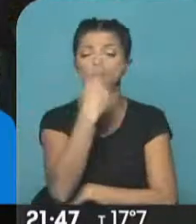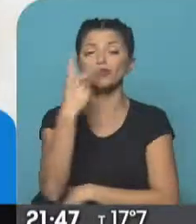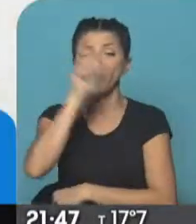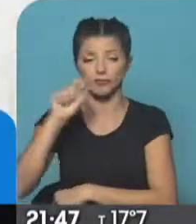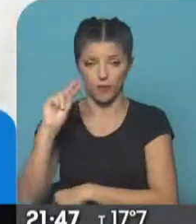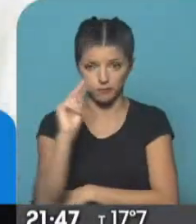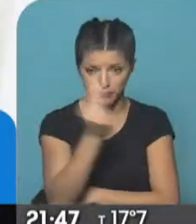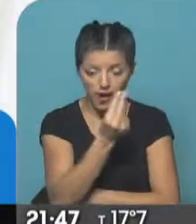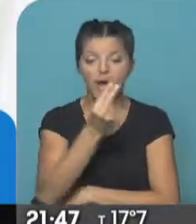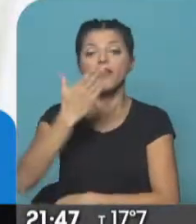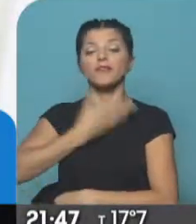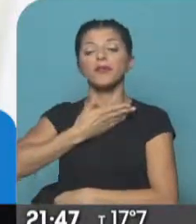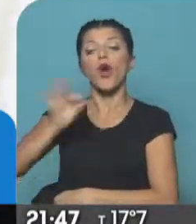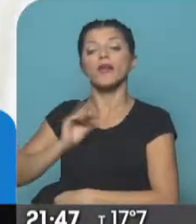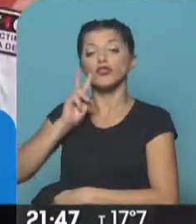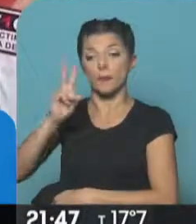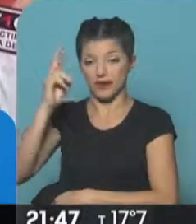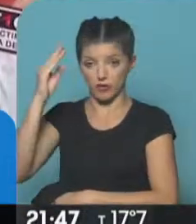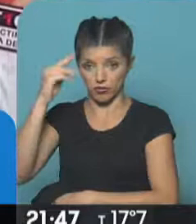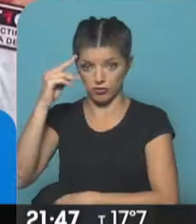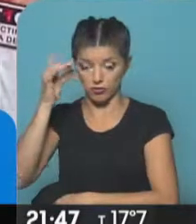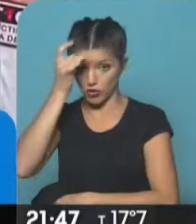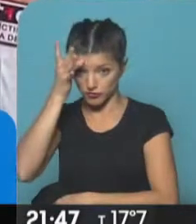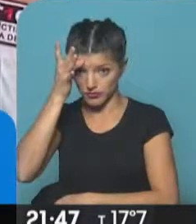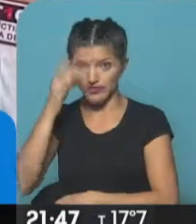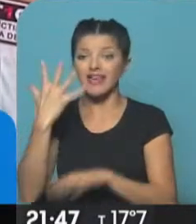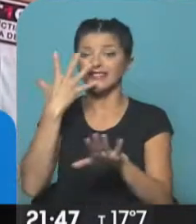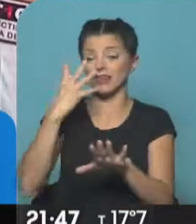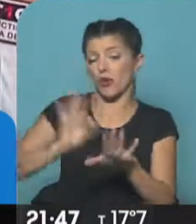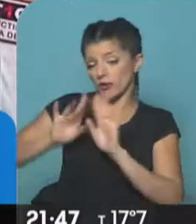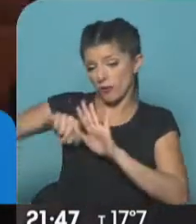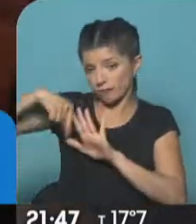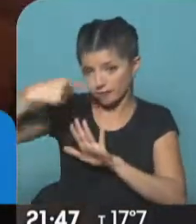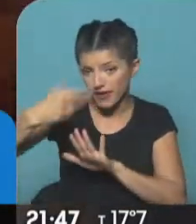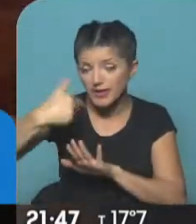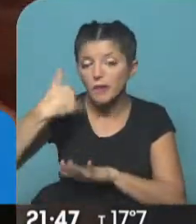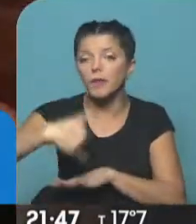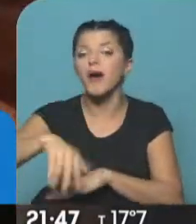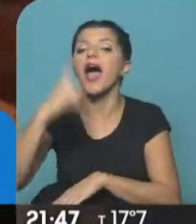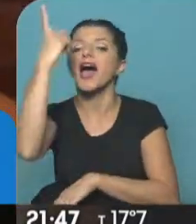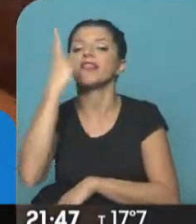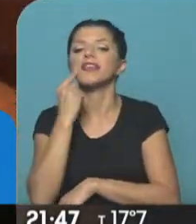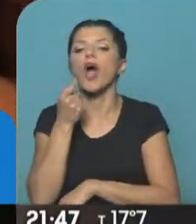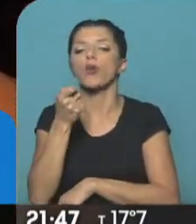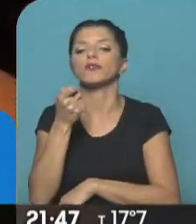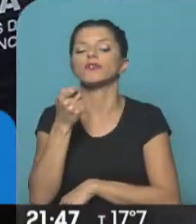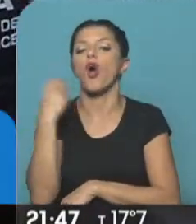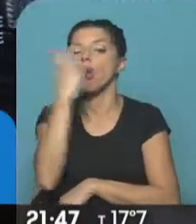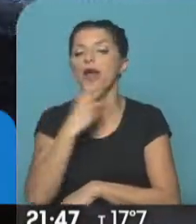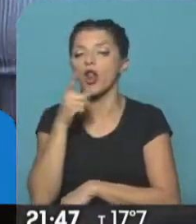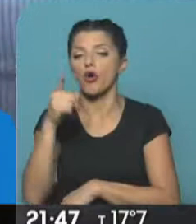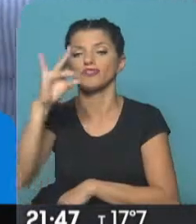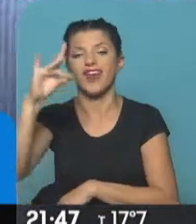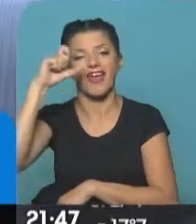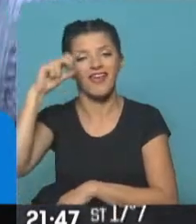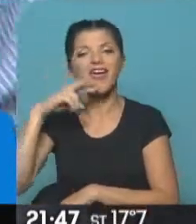de febrero de 2012 a más de 5 años del hecho ya tiene fecha la elevación a juicio oral para el ex ministro de planificación julio de vido